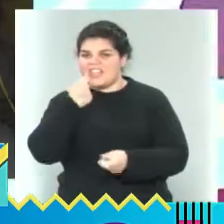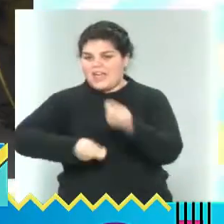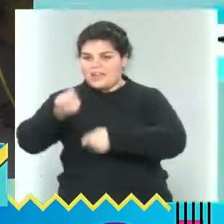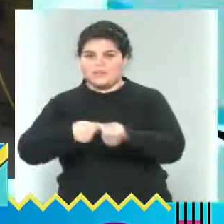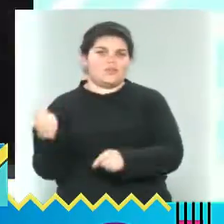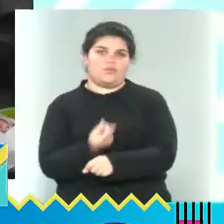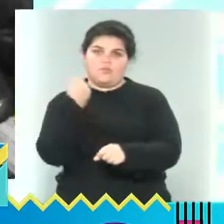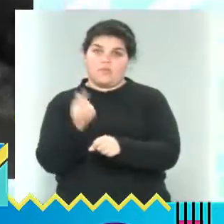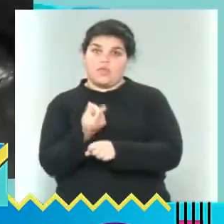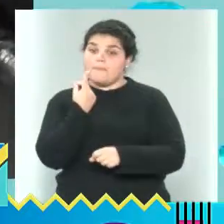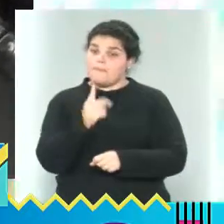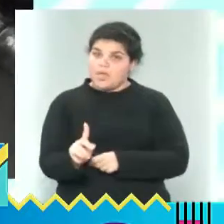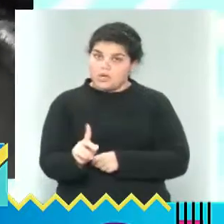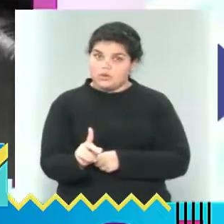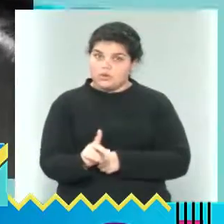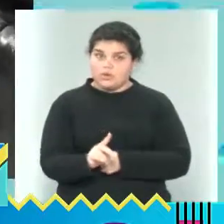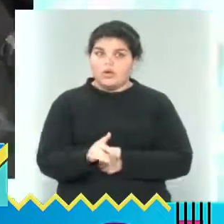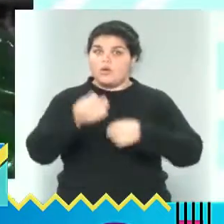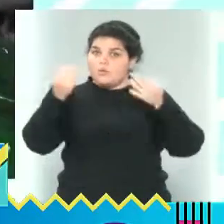disponerlos correctamente,